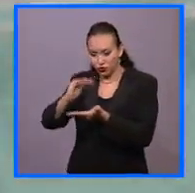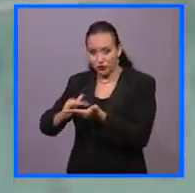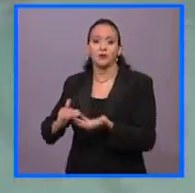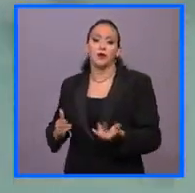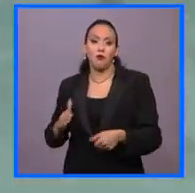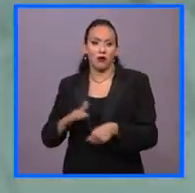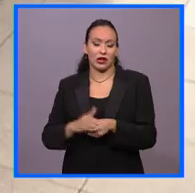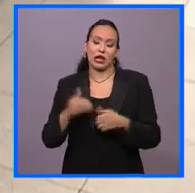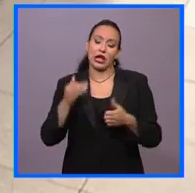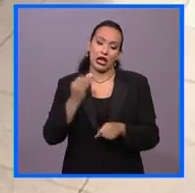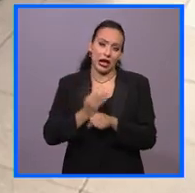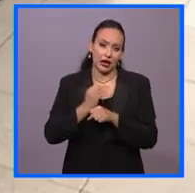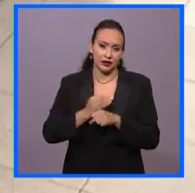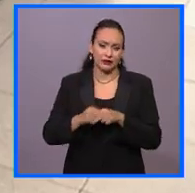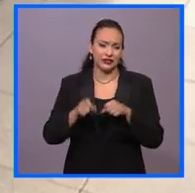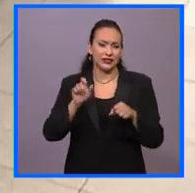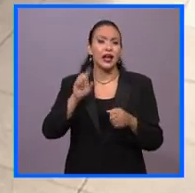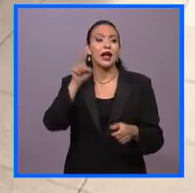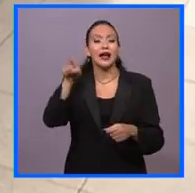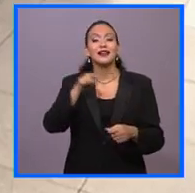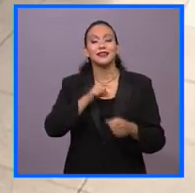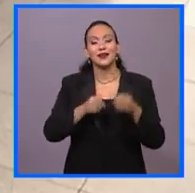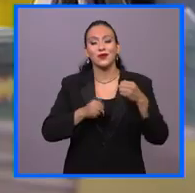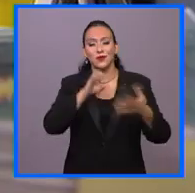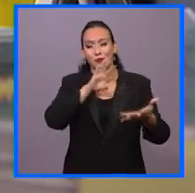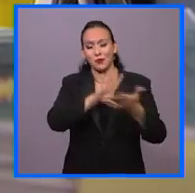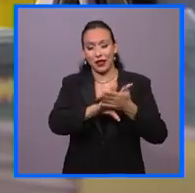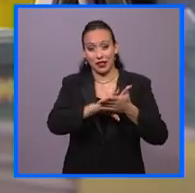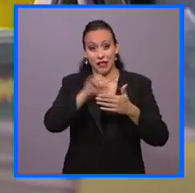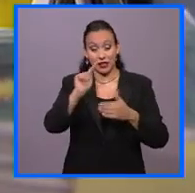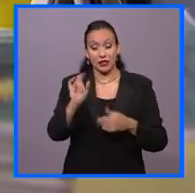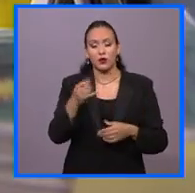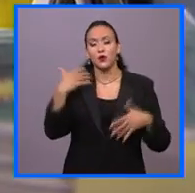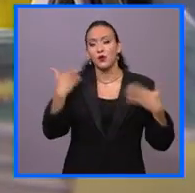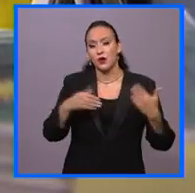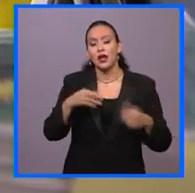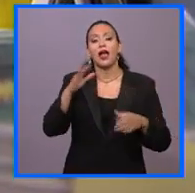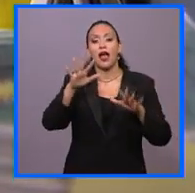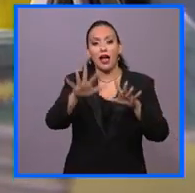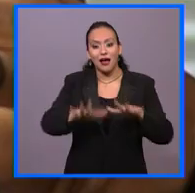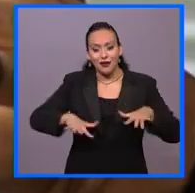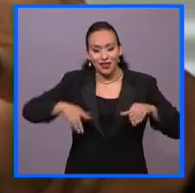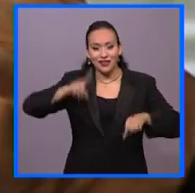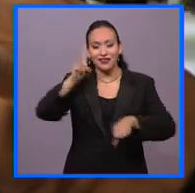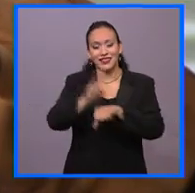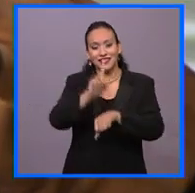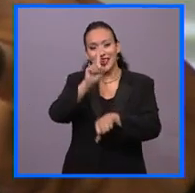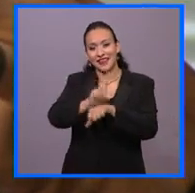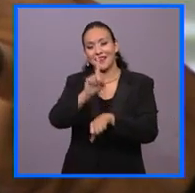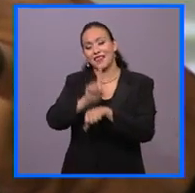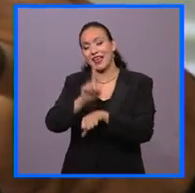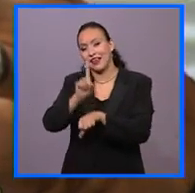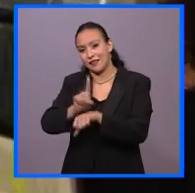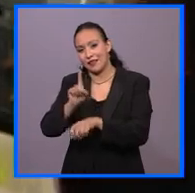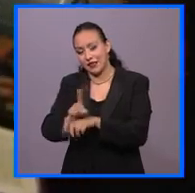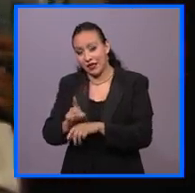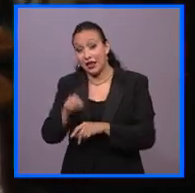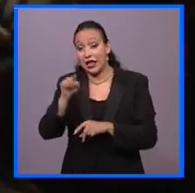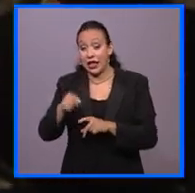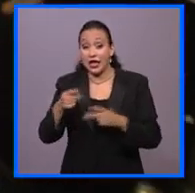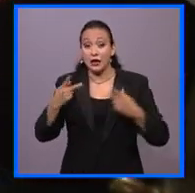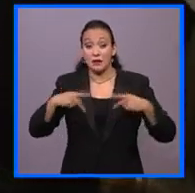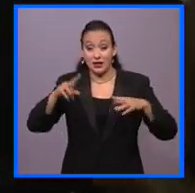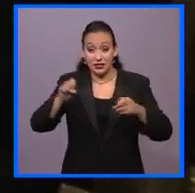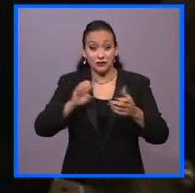de Justicia Penal Federal de Tijuana, que ocupa el primer lugar en audiencias diarias y el tercero a nivel nacional en ingreso de